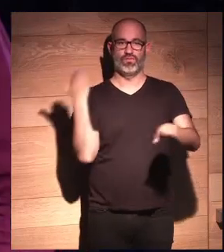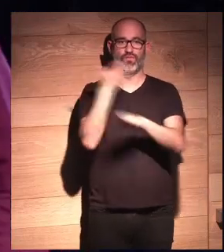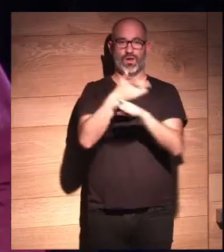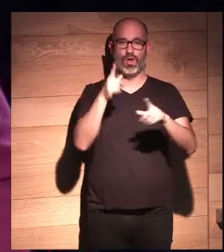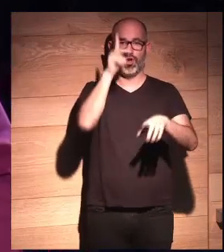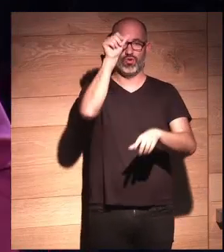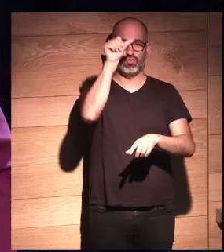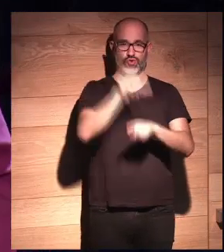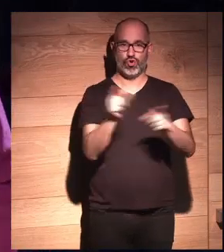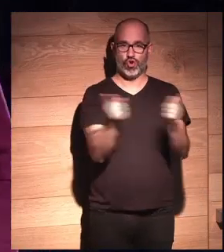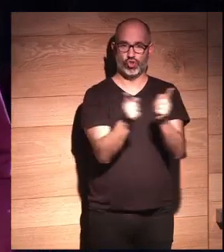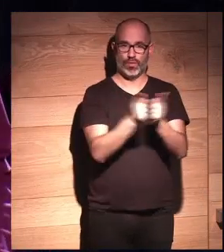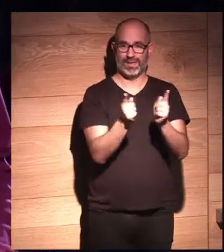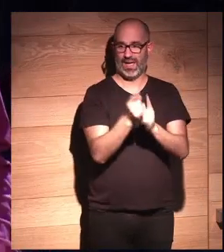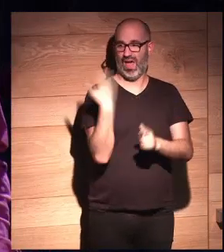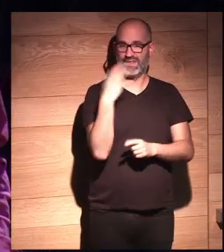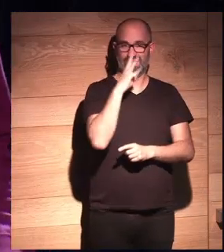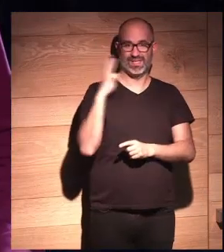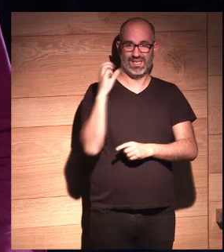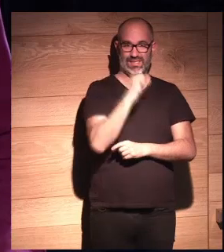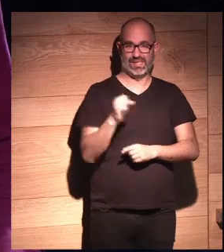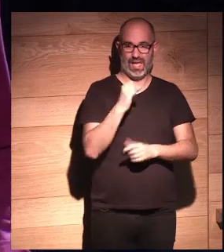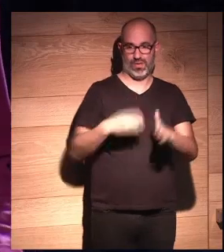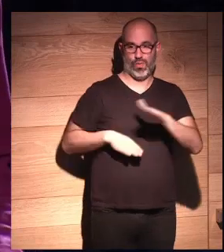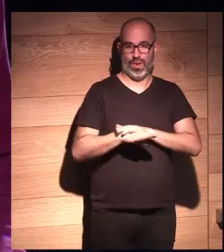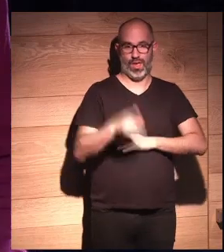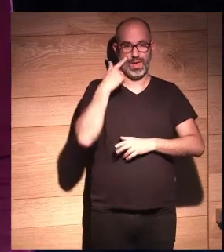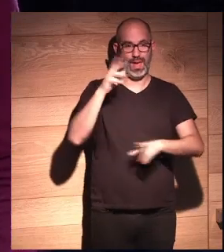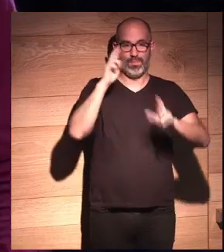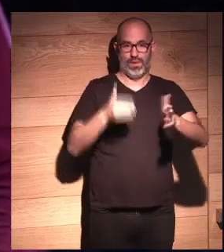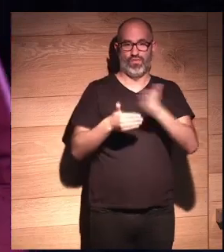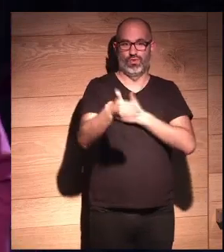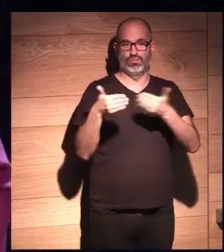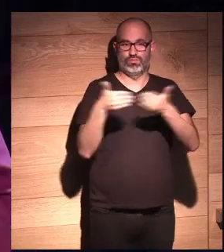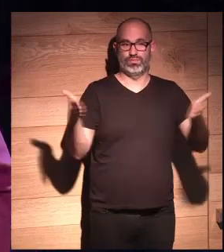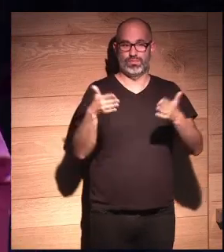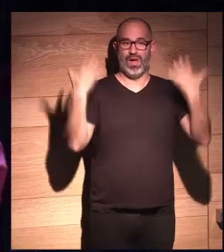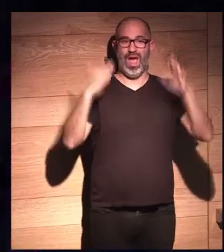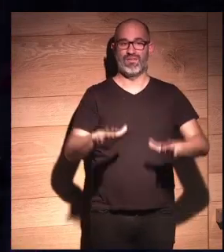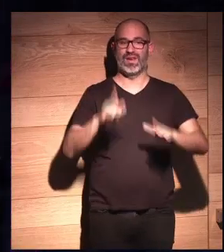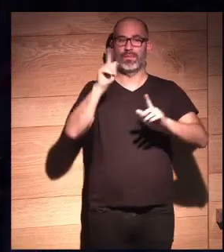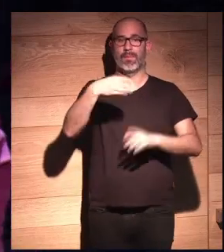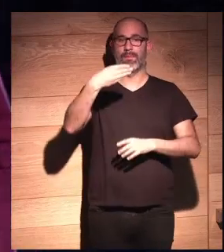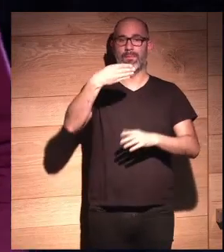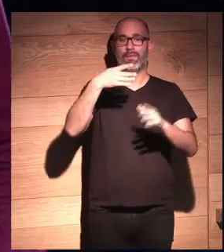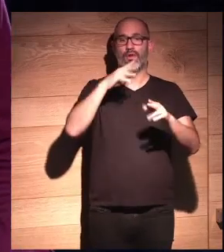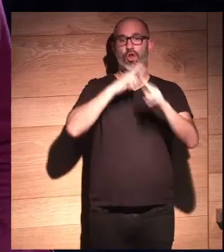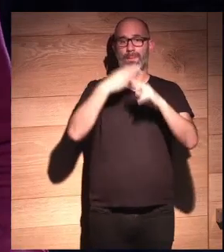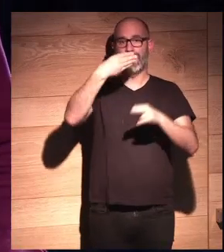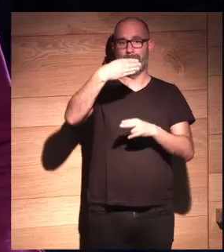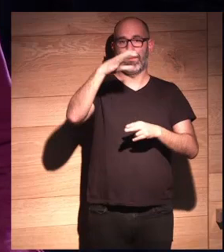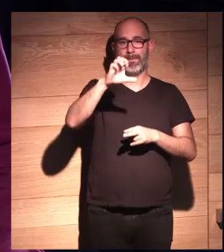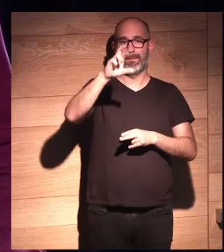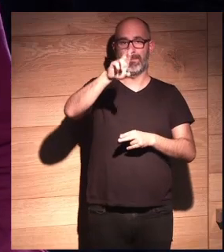Comedia. Está debajo de mi cajón ya 3 años y espero sacarlo pronto. Pero con Berlin Boxing fue algo que